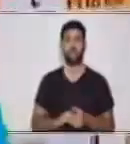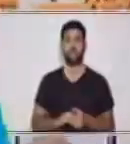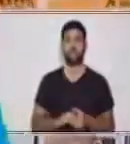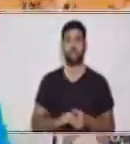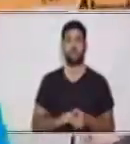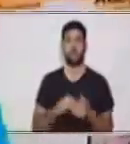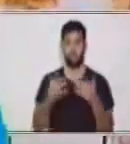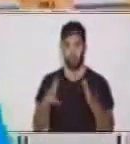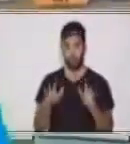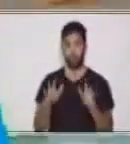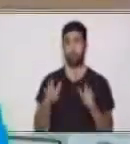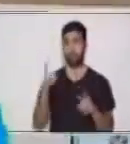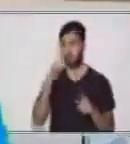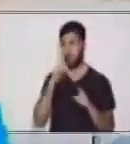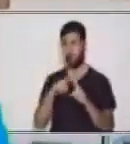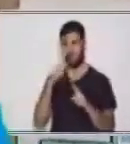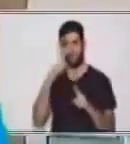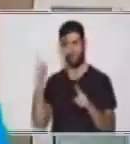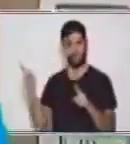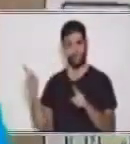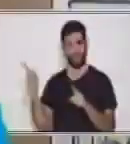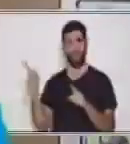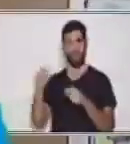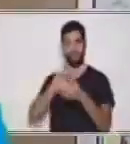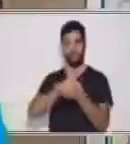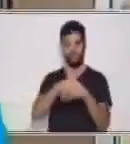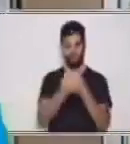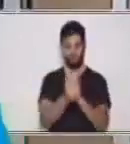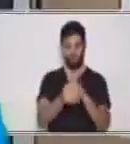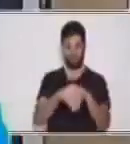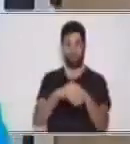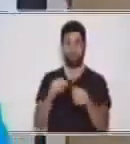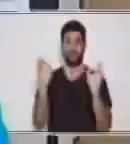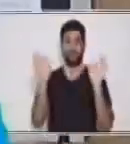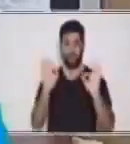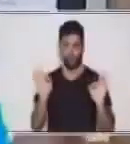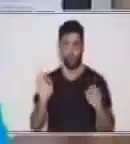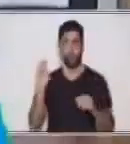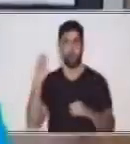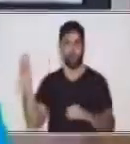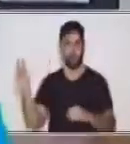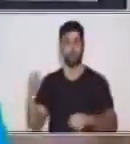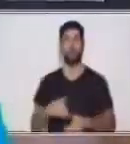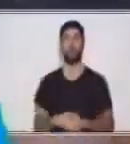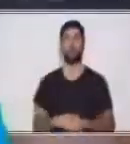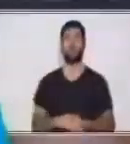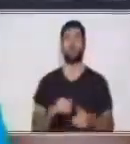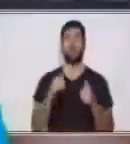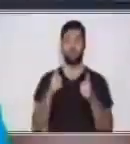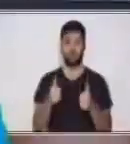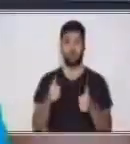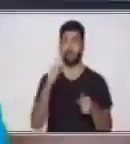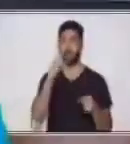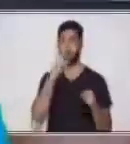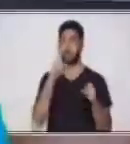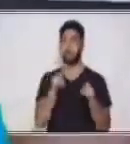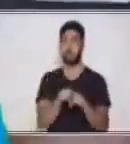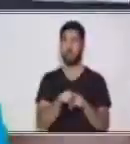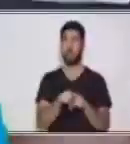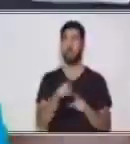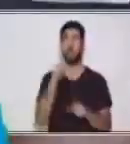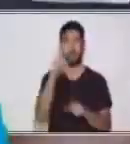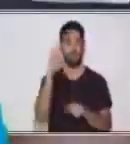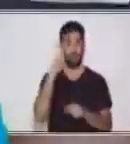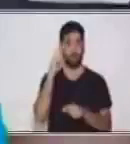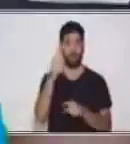lo que son nuestros pulgares y el resto de nuestra mano. E igual, muy importante,